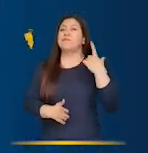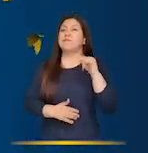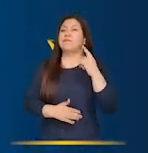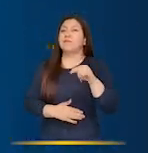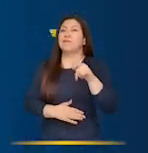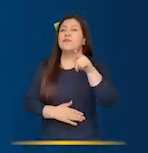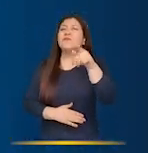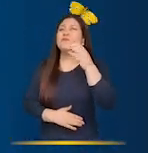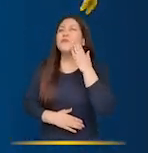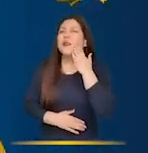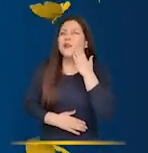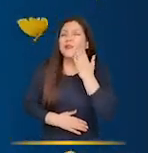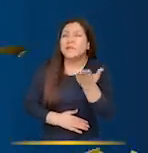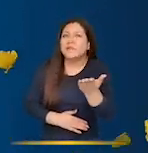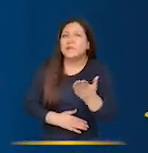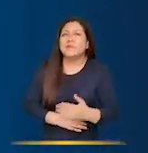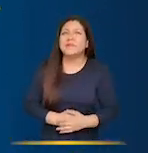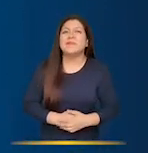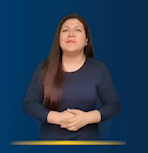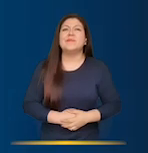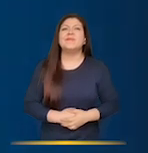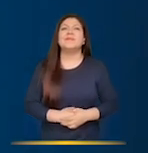de la cédula digital, ¿y tú?